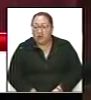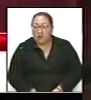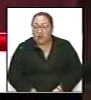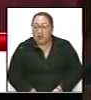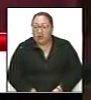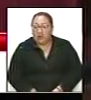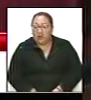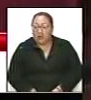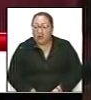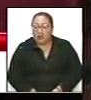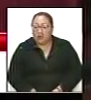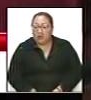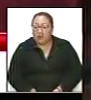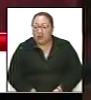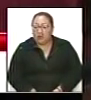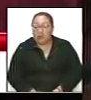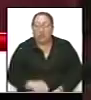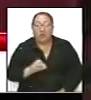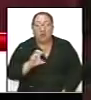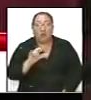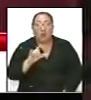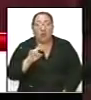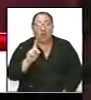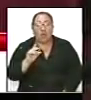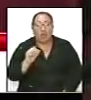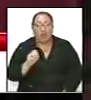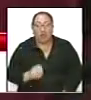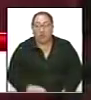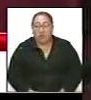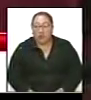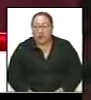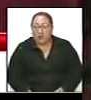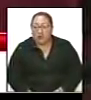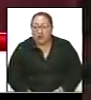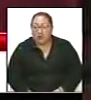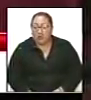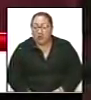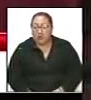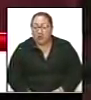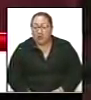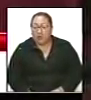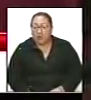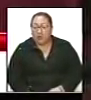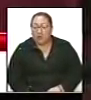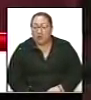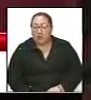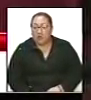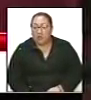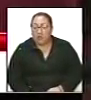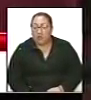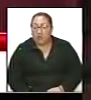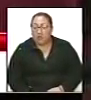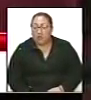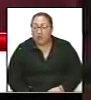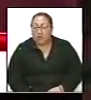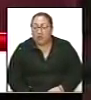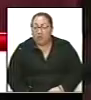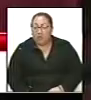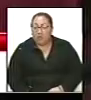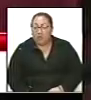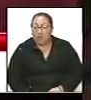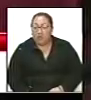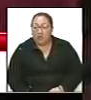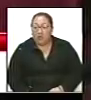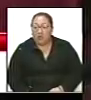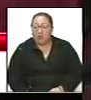El delito de peculado, señores de la Representación Nacional, no es otra cosa que quien tiene la facultad